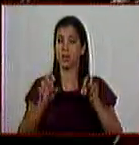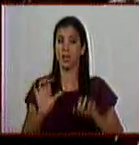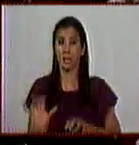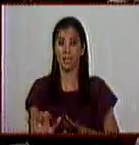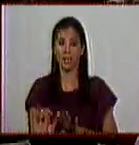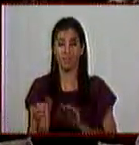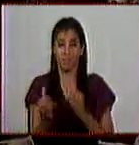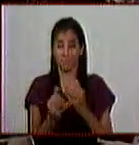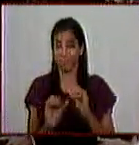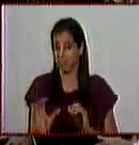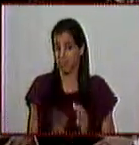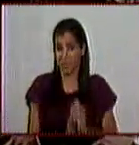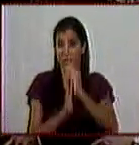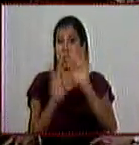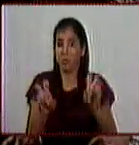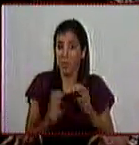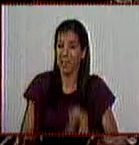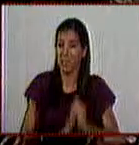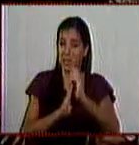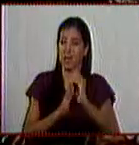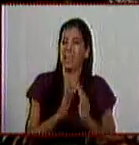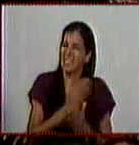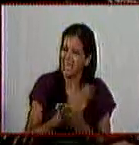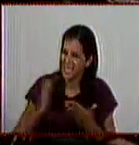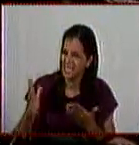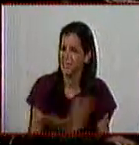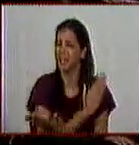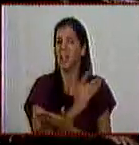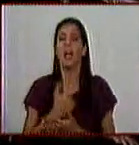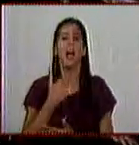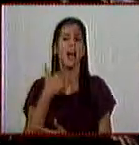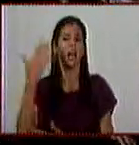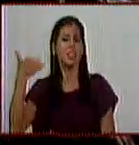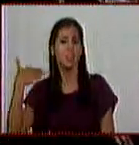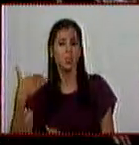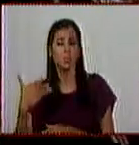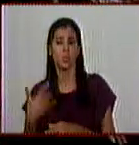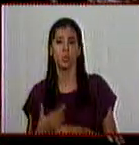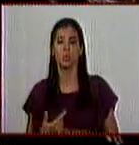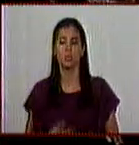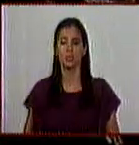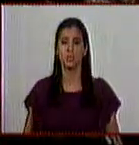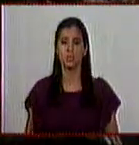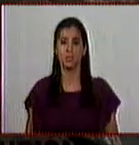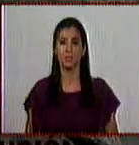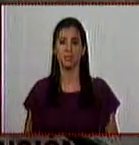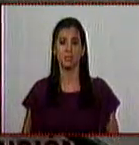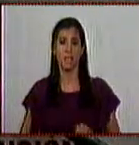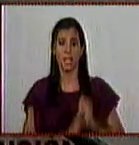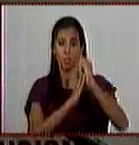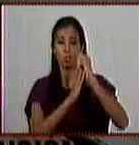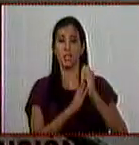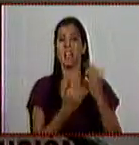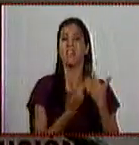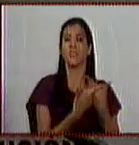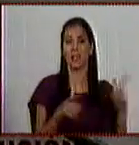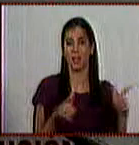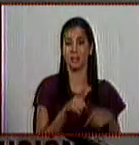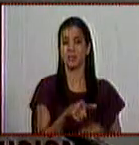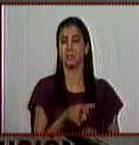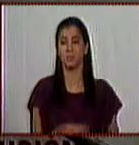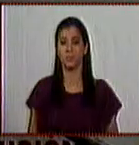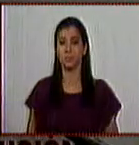democrática popular para desplazar la hegemonía liberal burguesa supuso un conjunto de